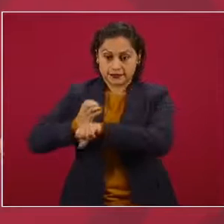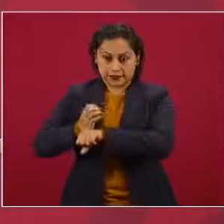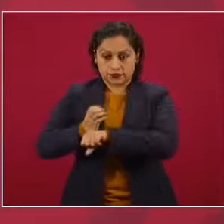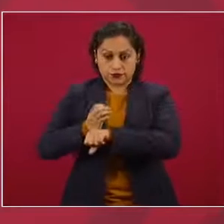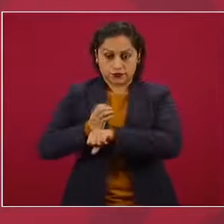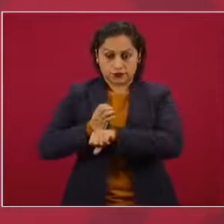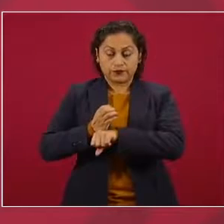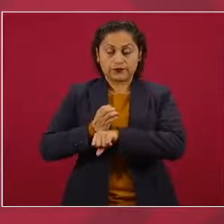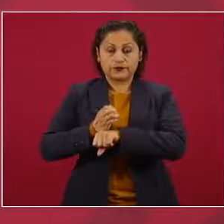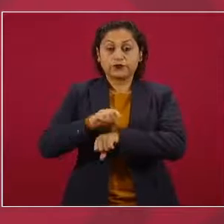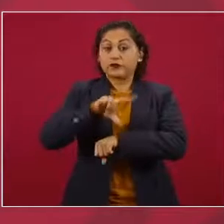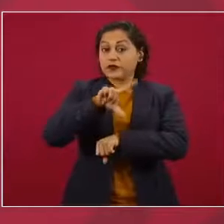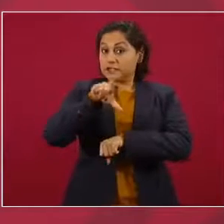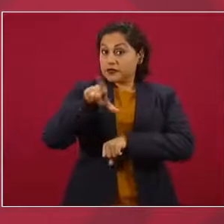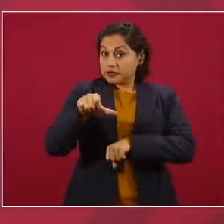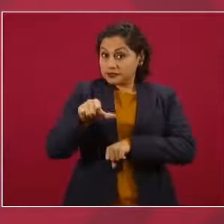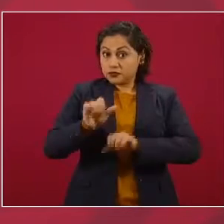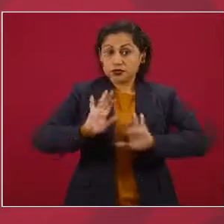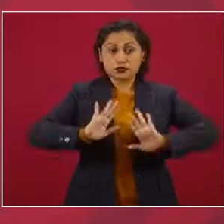supervisar